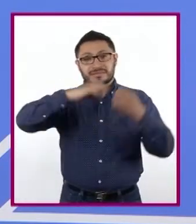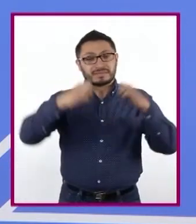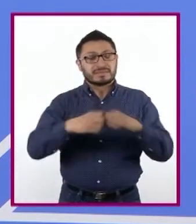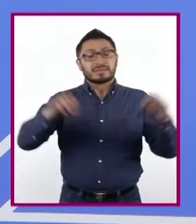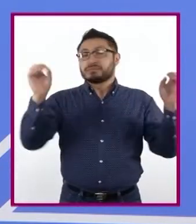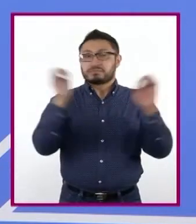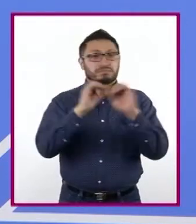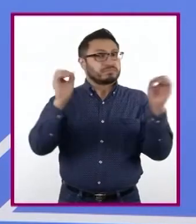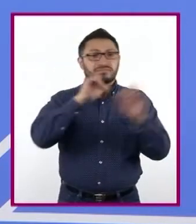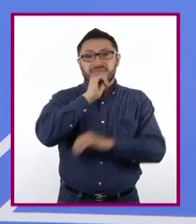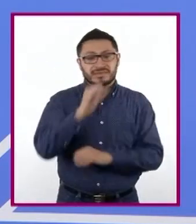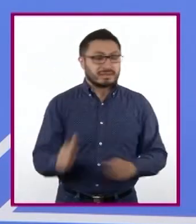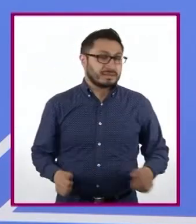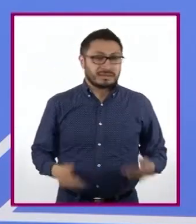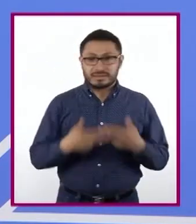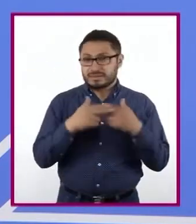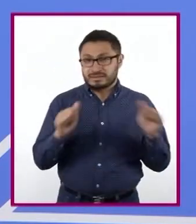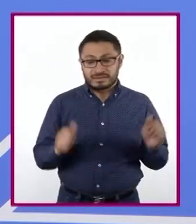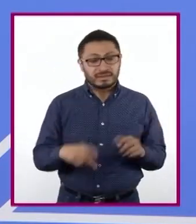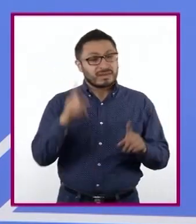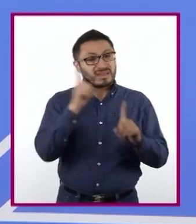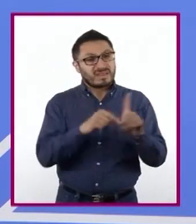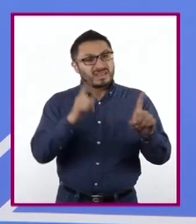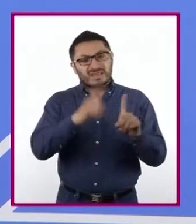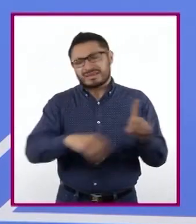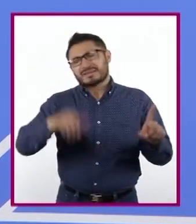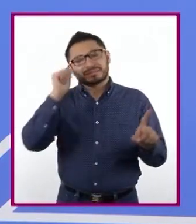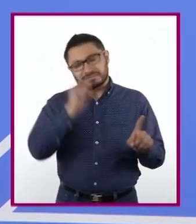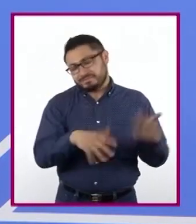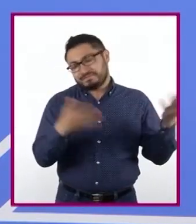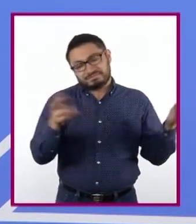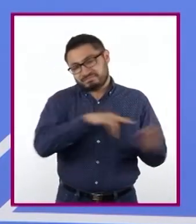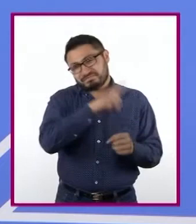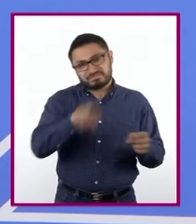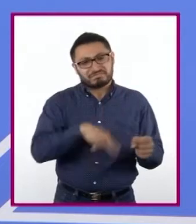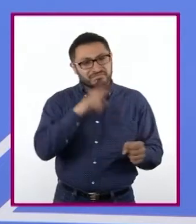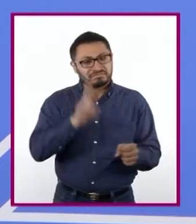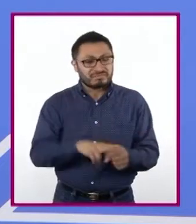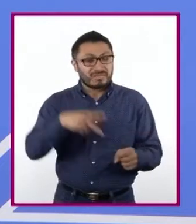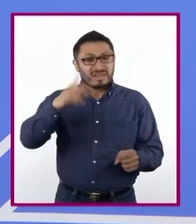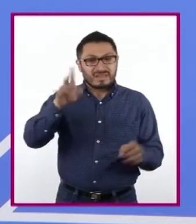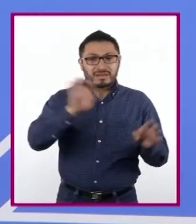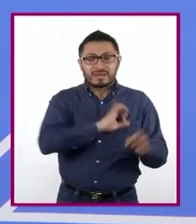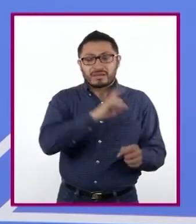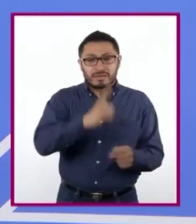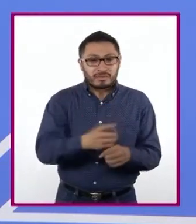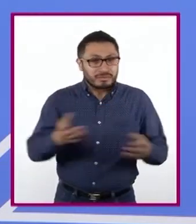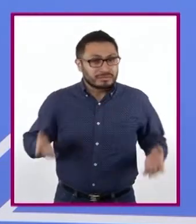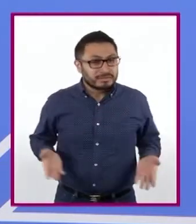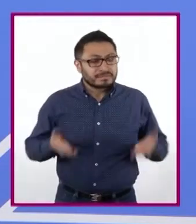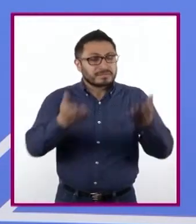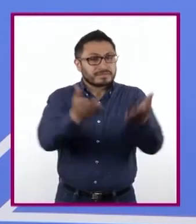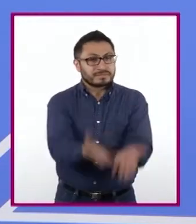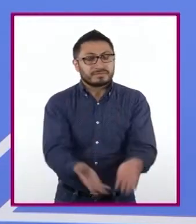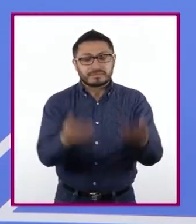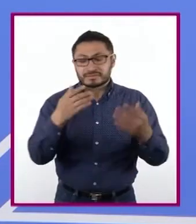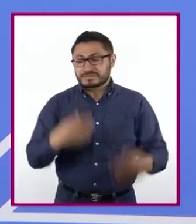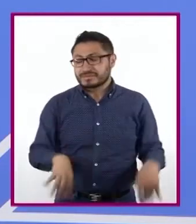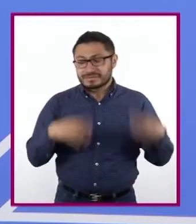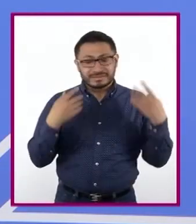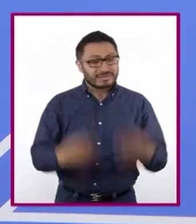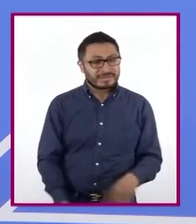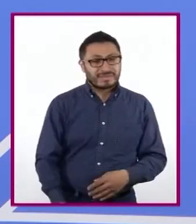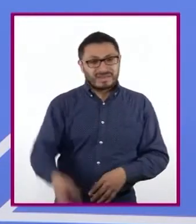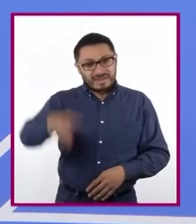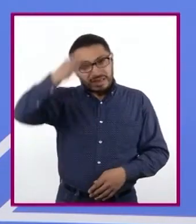nadie. La crítica siempre va a existir, pero nos ofrece la oportunidad de crecer